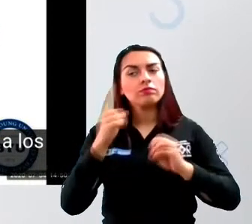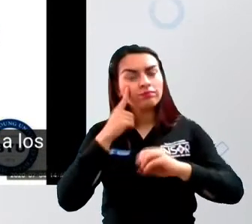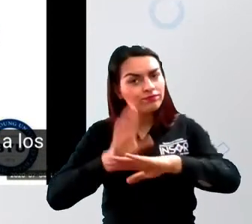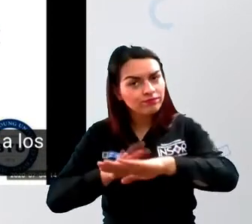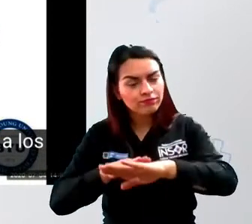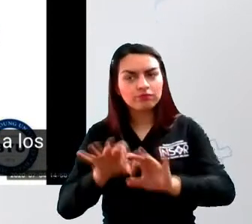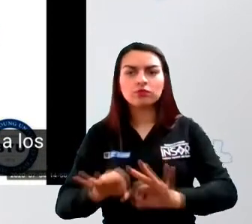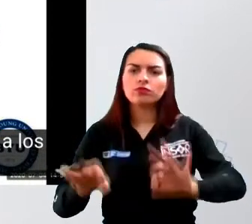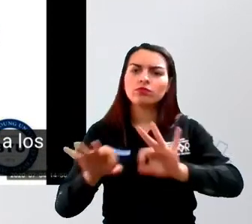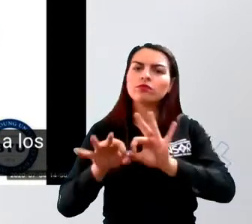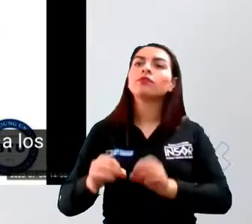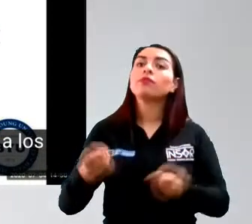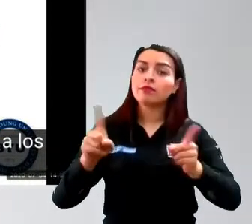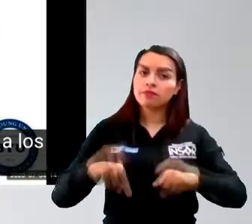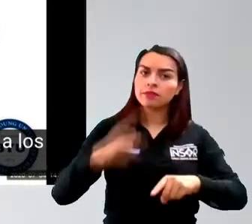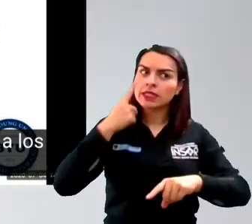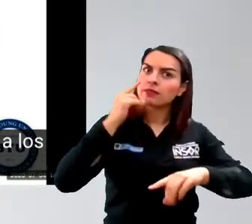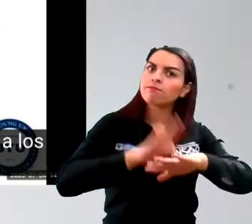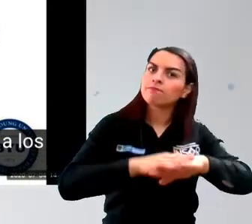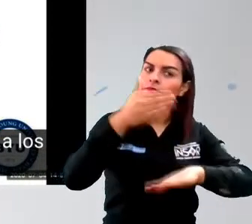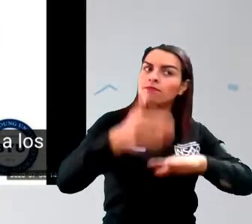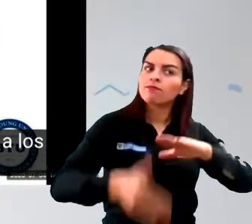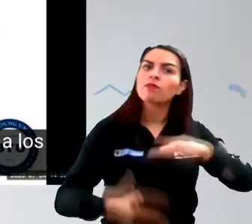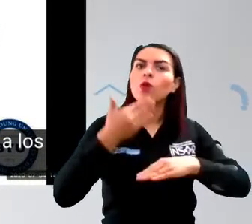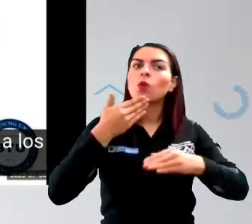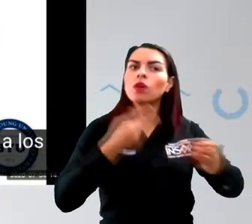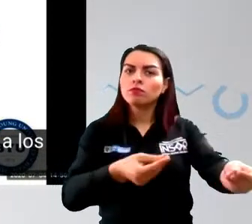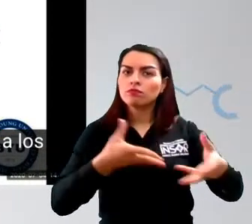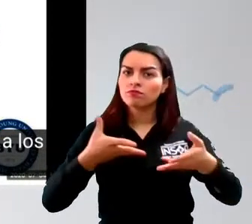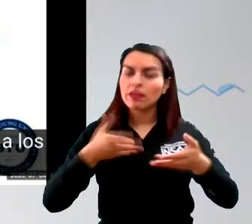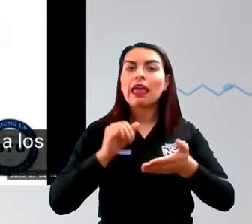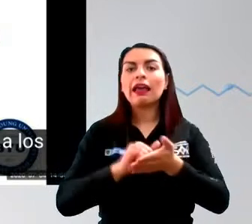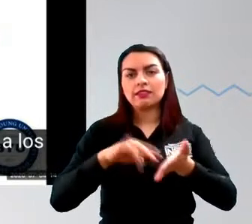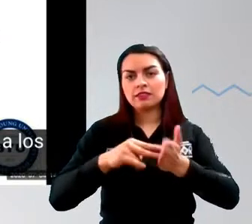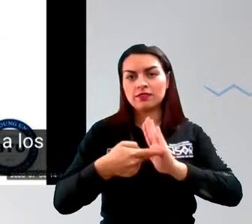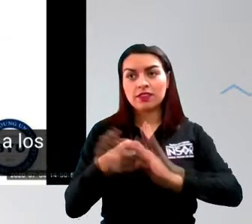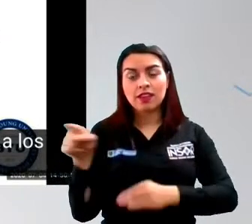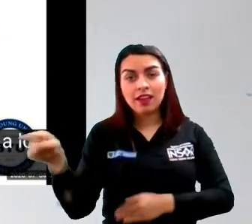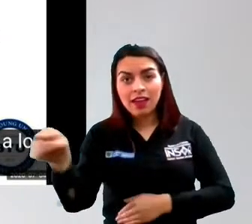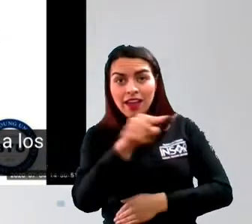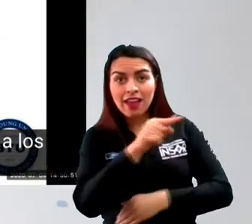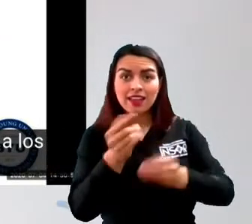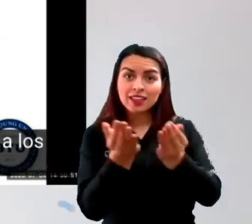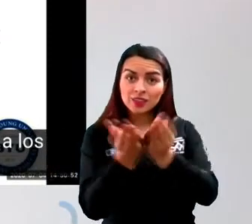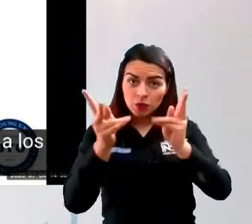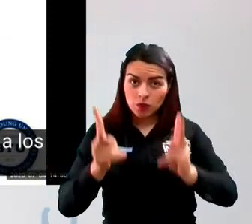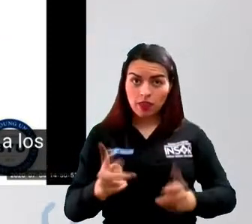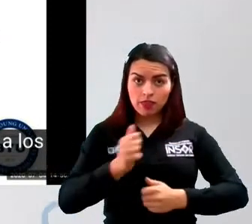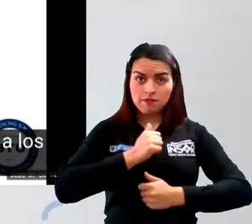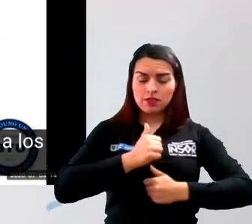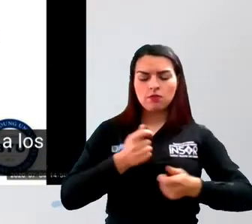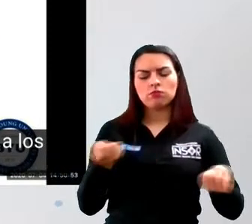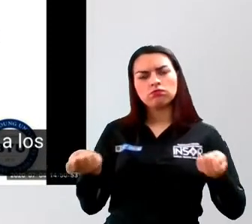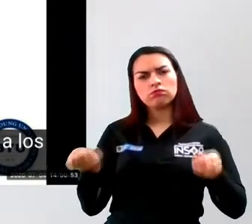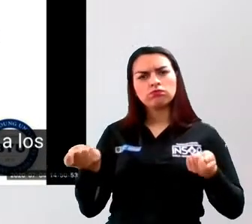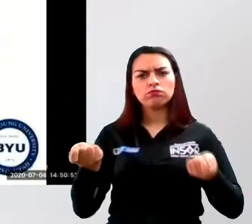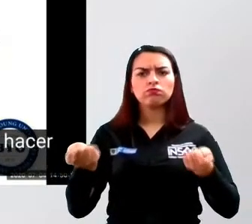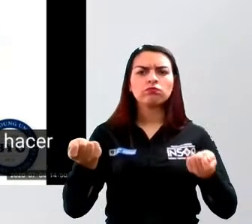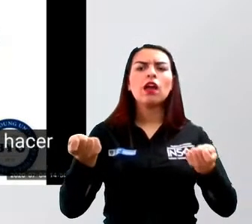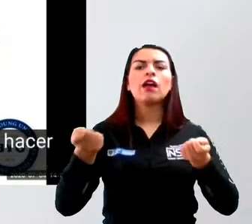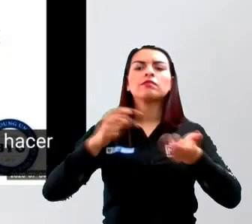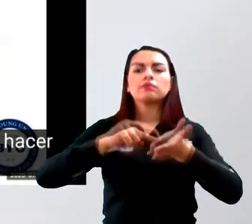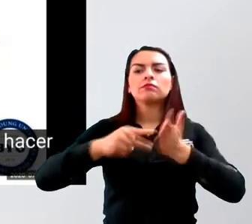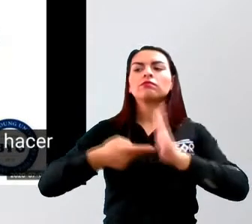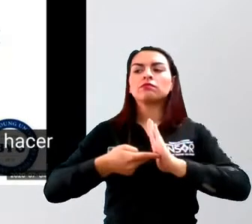de vencimiento de entregas, lo cual ayuda a los estudiantes que luchan con la autorregulación. Contactar a los estudiantes que